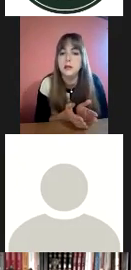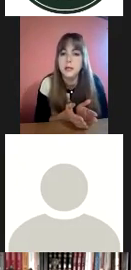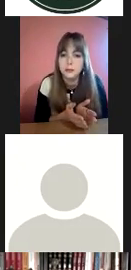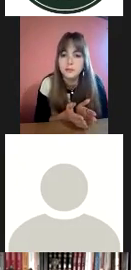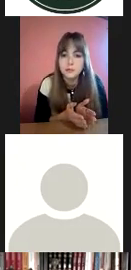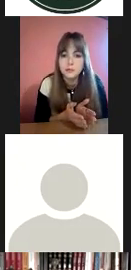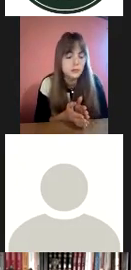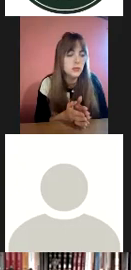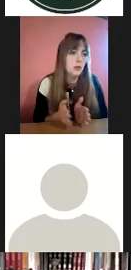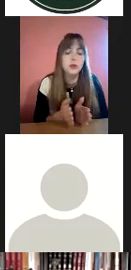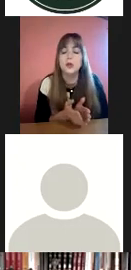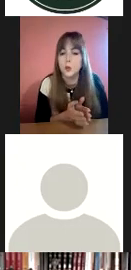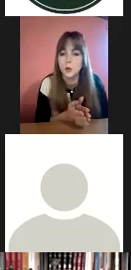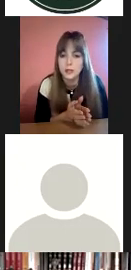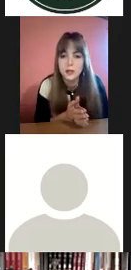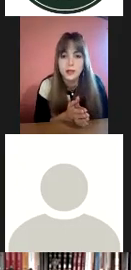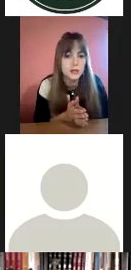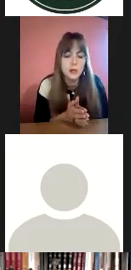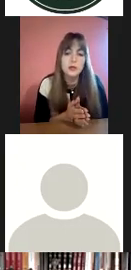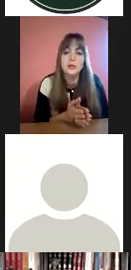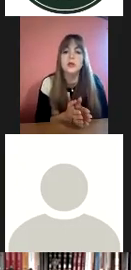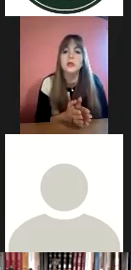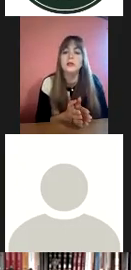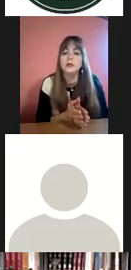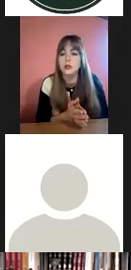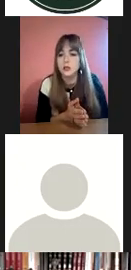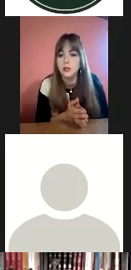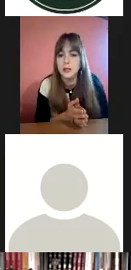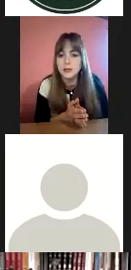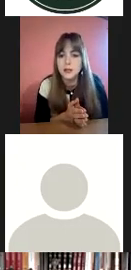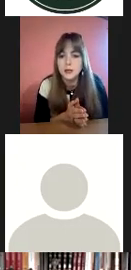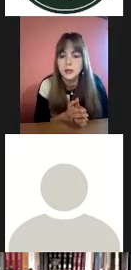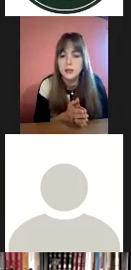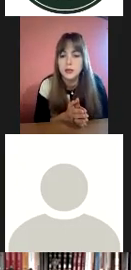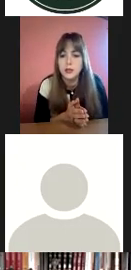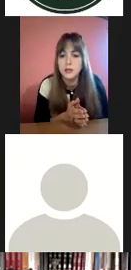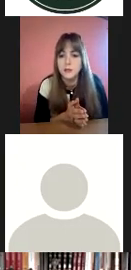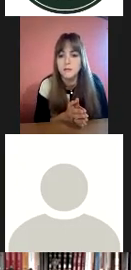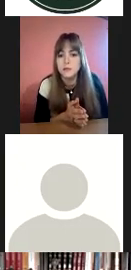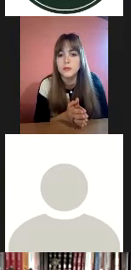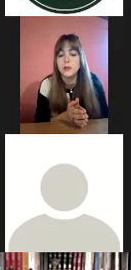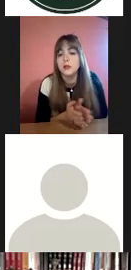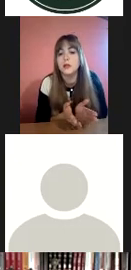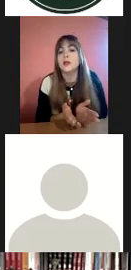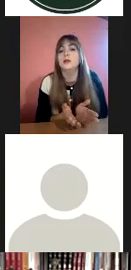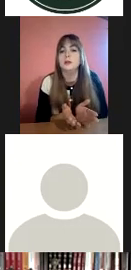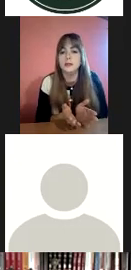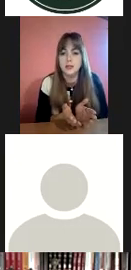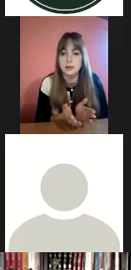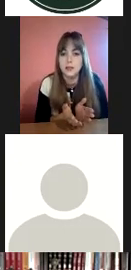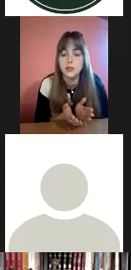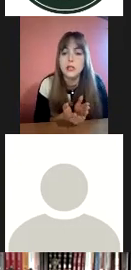que ir de la mano. Bueno, esto no ocurre. Salud no incluye a los animales dentro de lo que